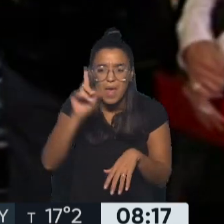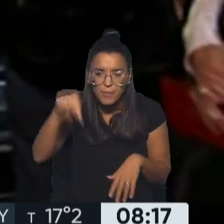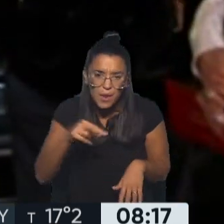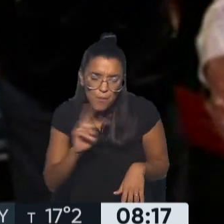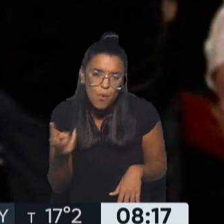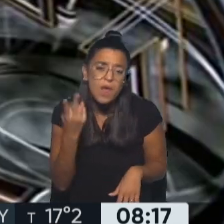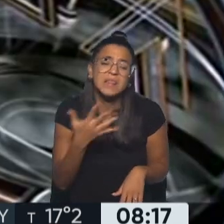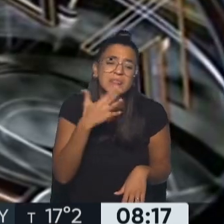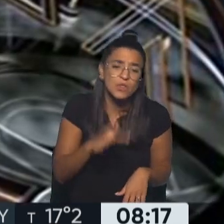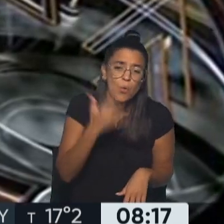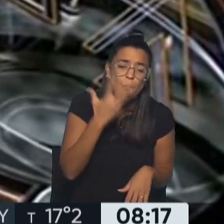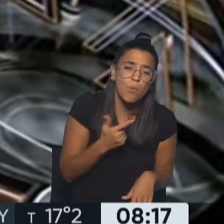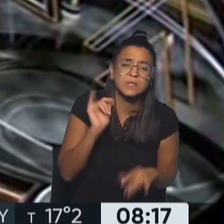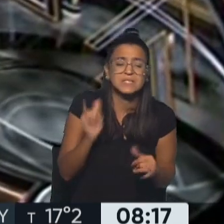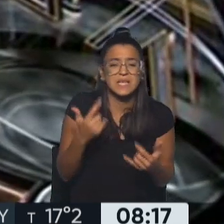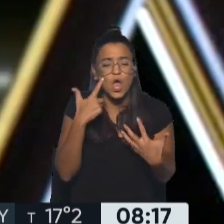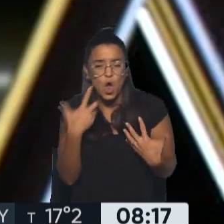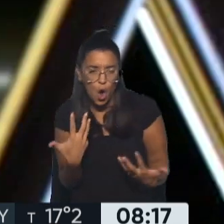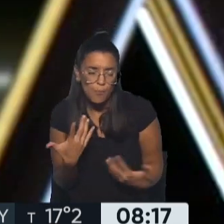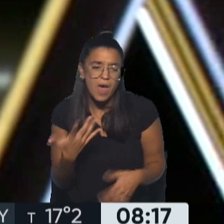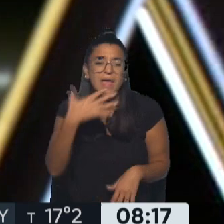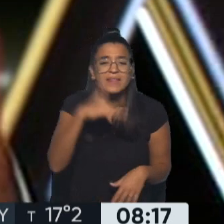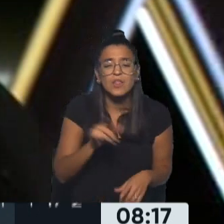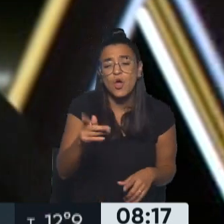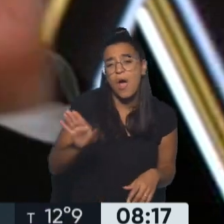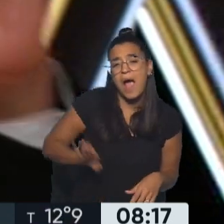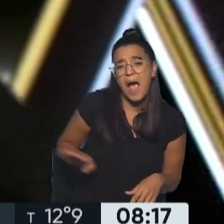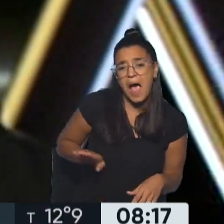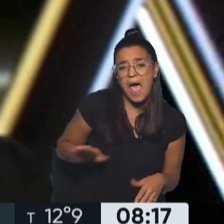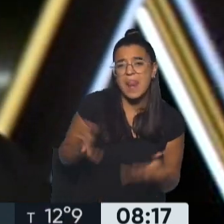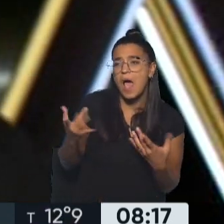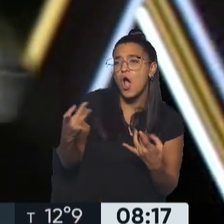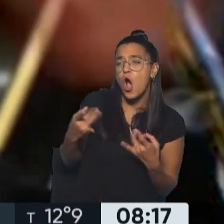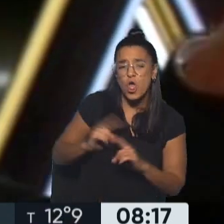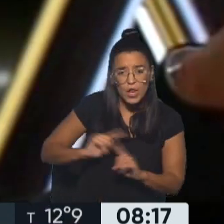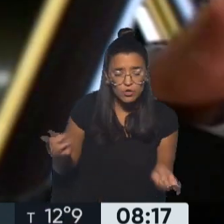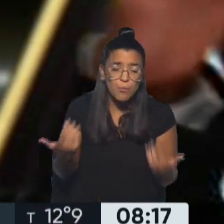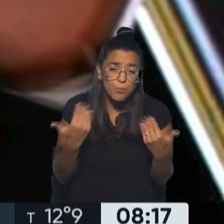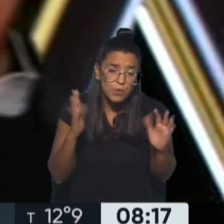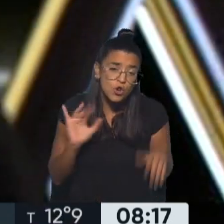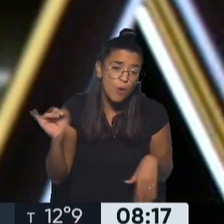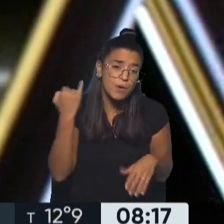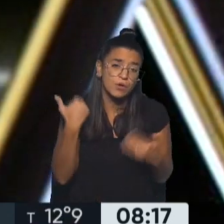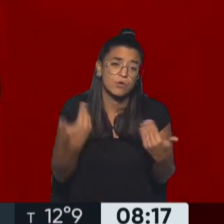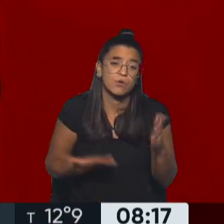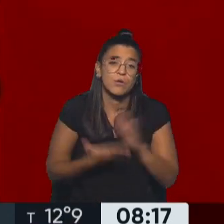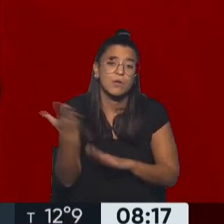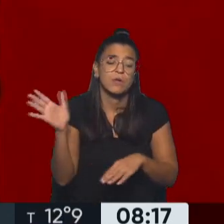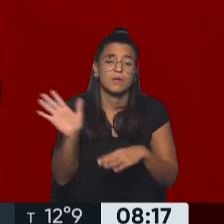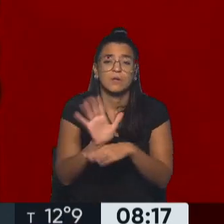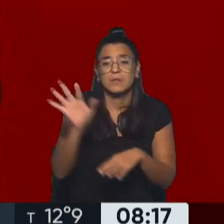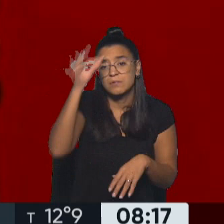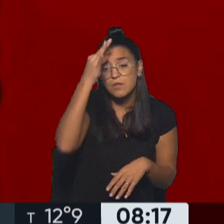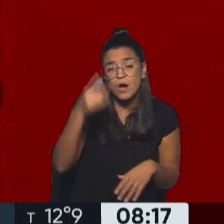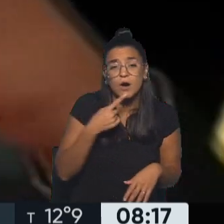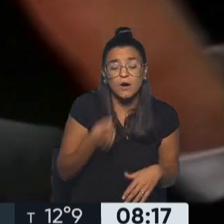Entiendo que te guste, entiendo que te puedas sentir incómoda, entiendo que no tenés ganas de que te jodan. Muy probablemente lo mejor que tenés que hacer es no salir a un teatro donde va a haber un